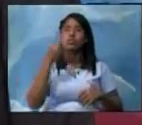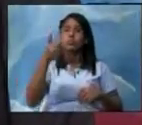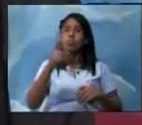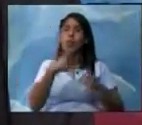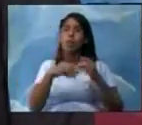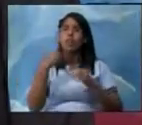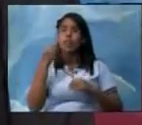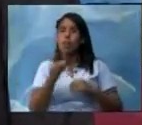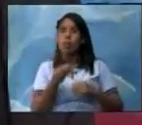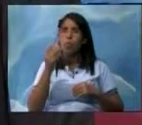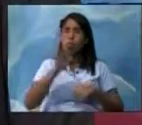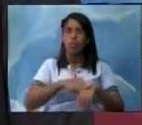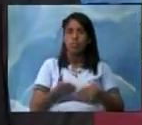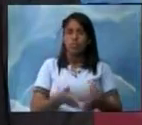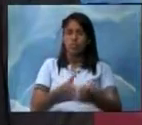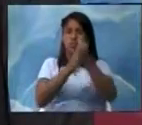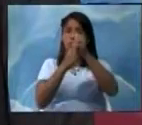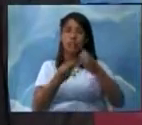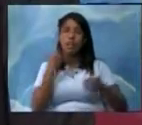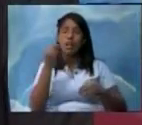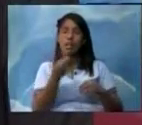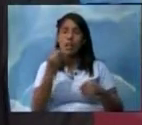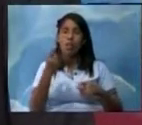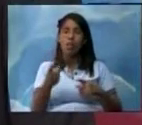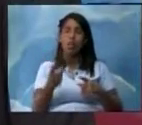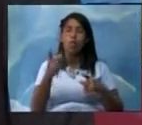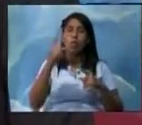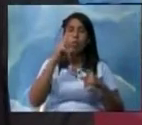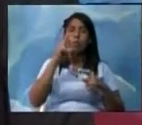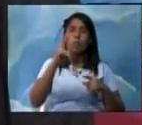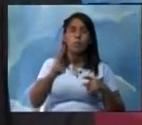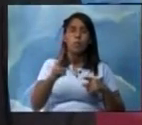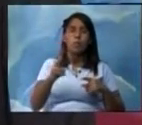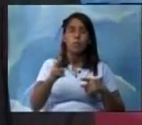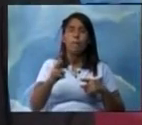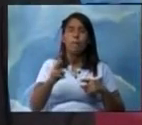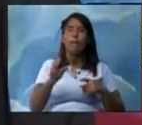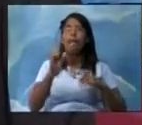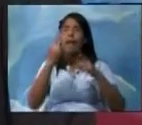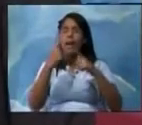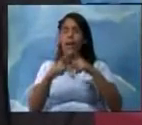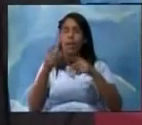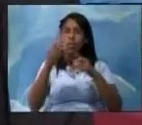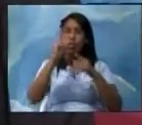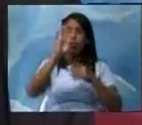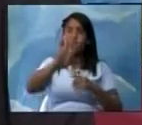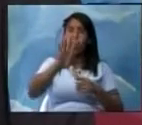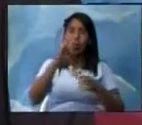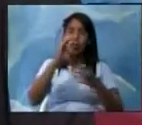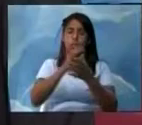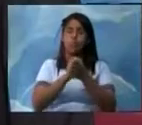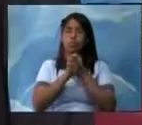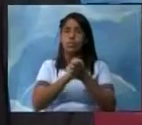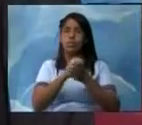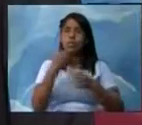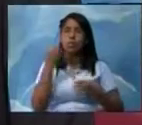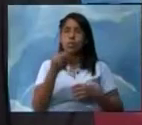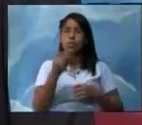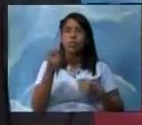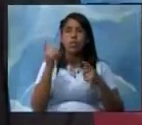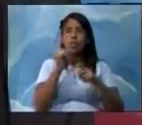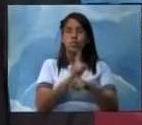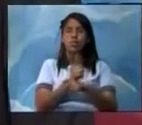Pero por qué están dirigidos por Daniel cuando él dirige ananía a a Misael y a y azarías tan